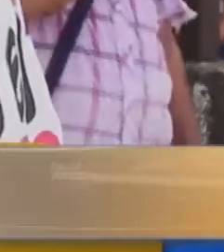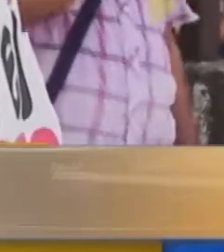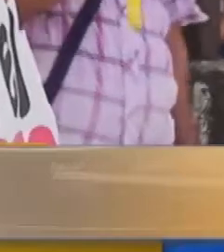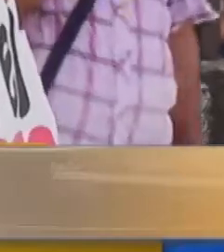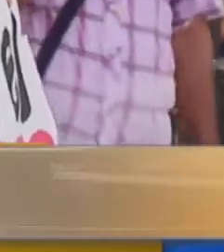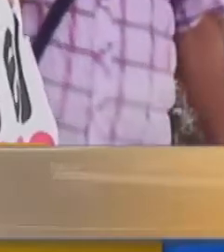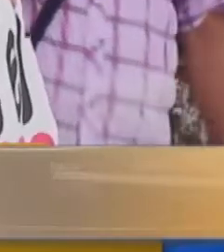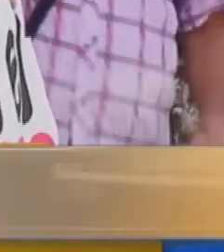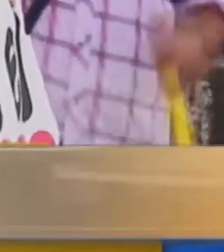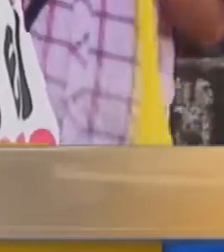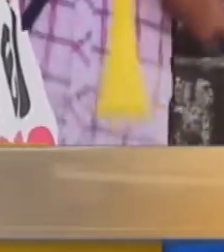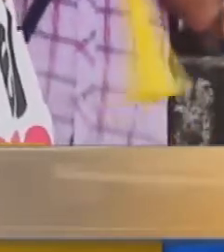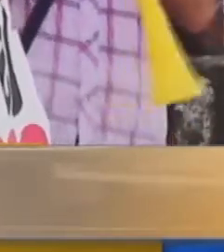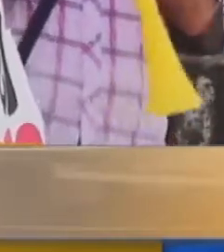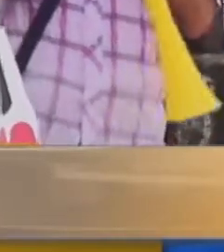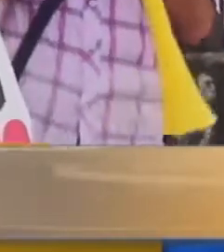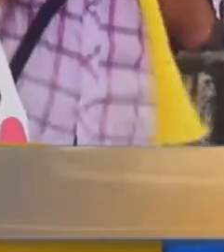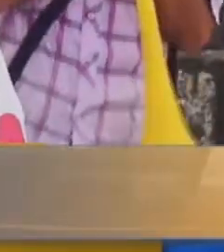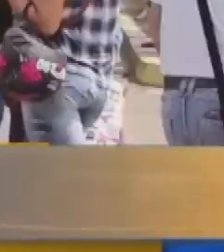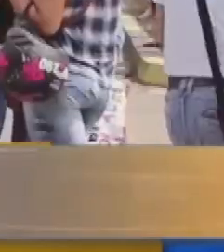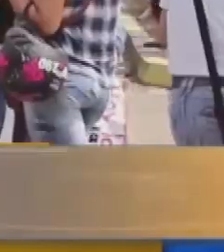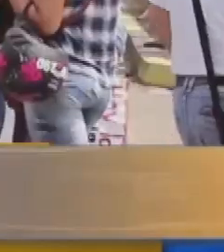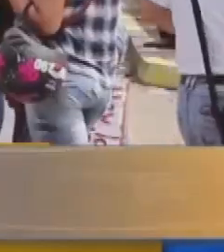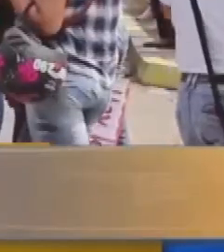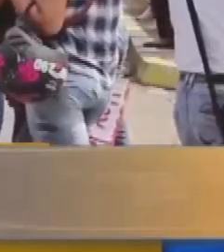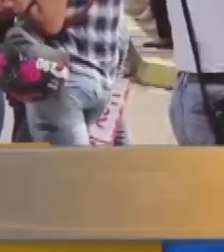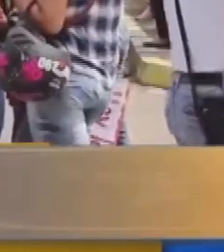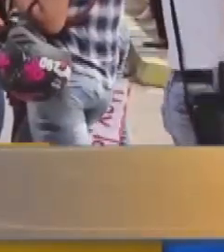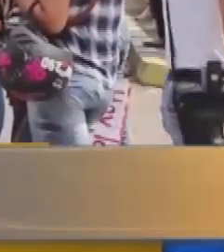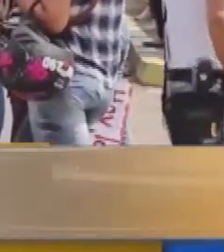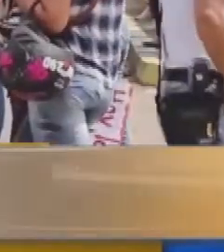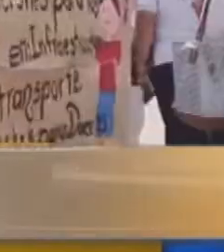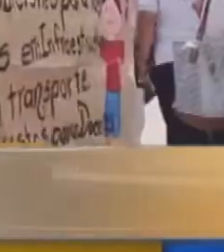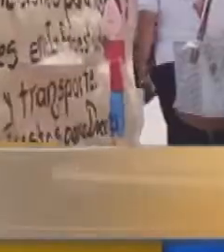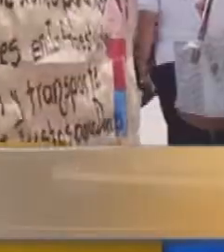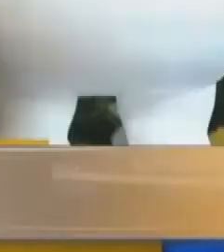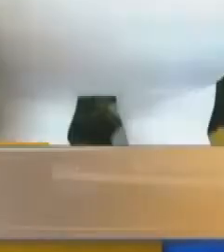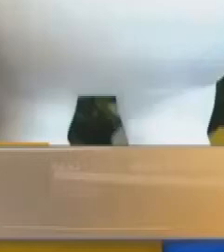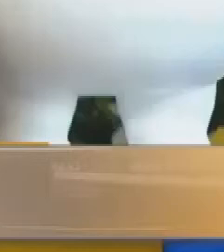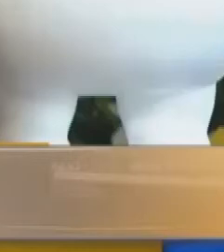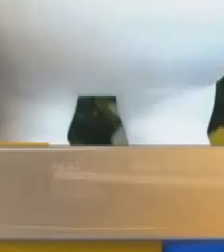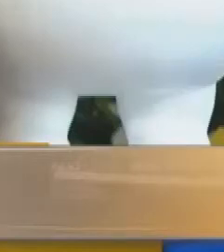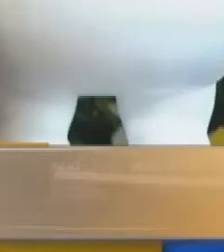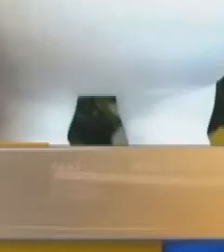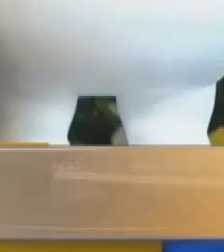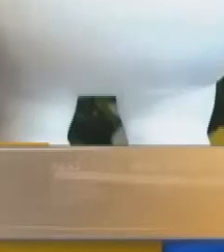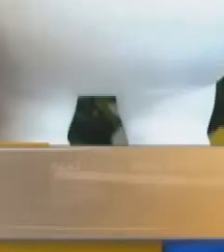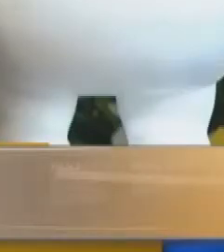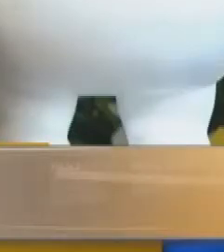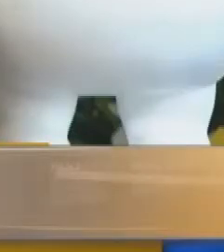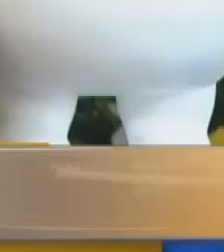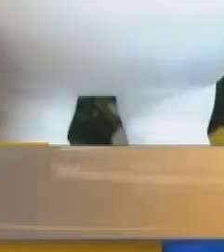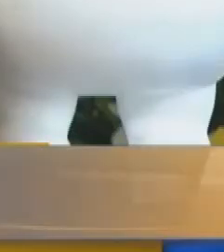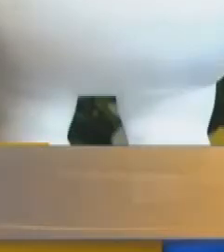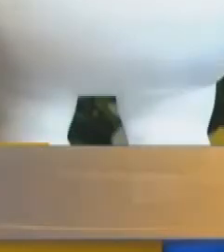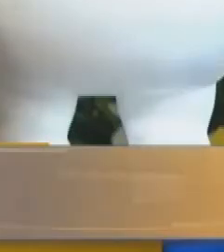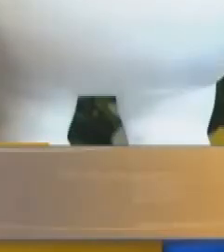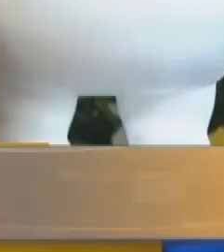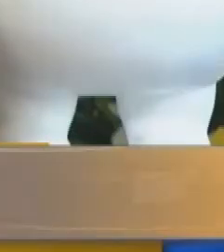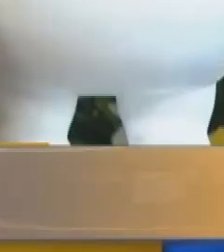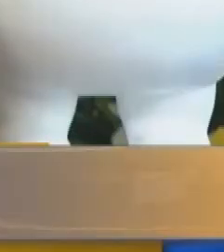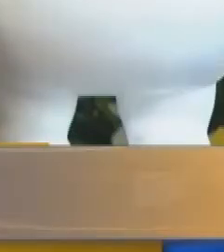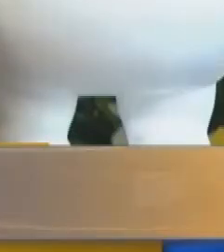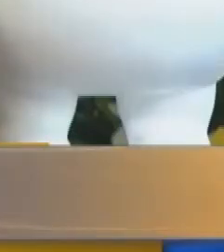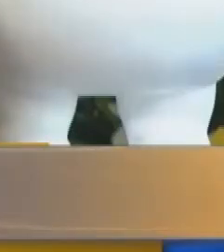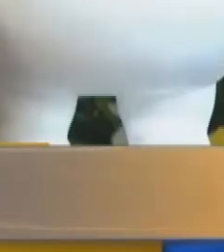Maestros de Barranca Bermeja reaccionaron ante anuncios del gobierno nacional de no aceptar las peticiones de FECODE. Aseguran que el presidente Santos falta a su palabra, tal y como ocurrió con el